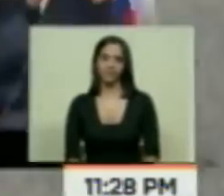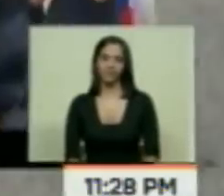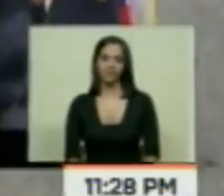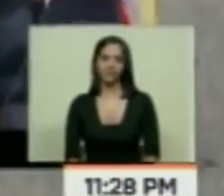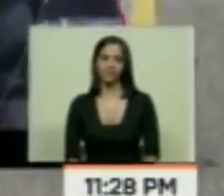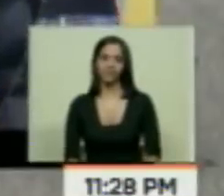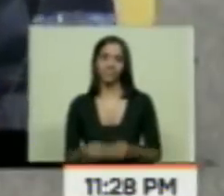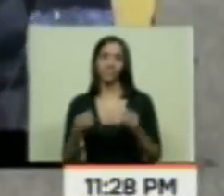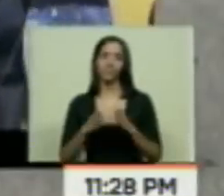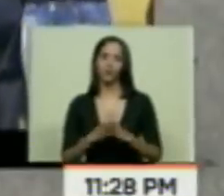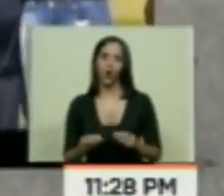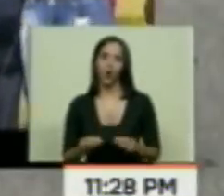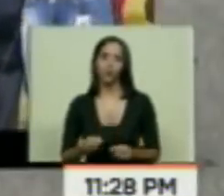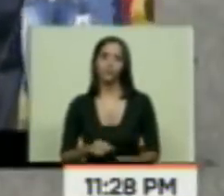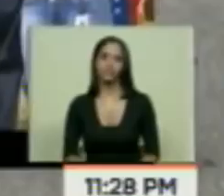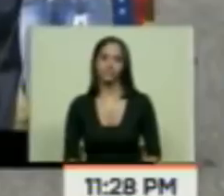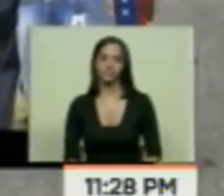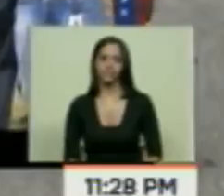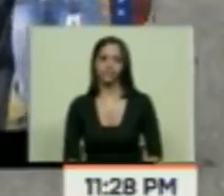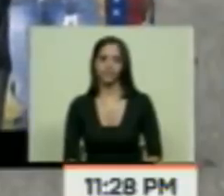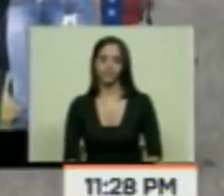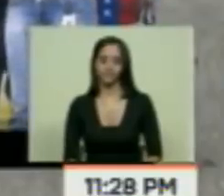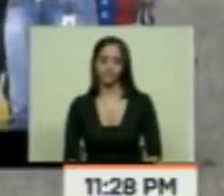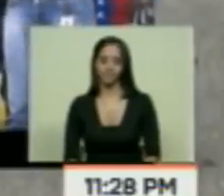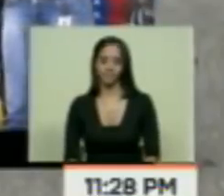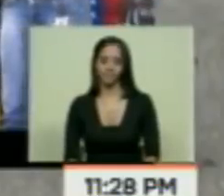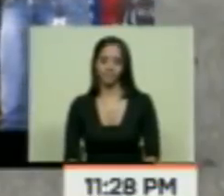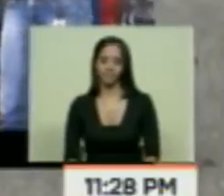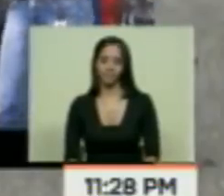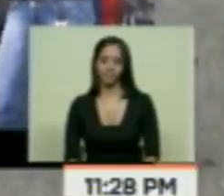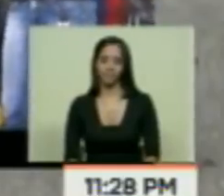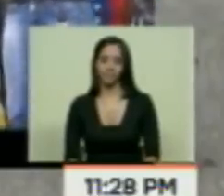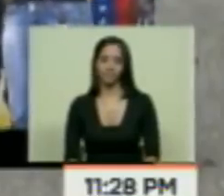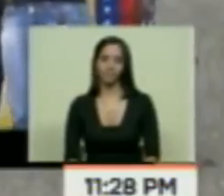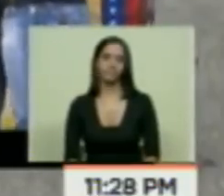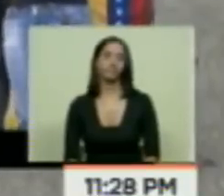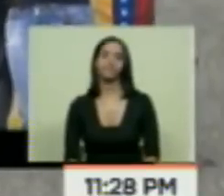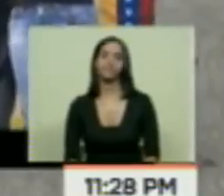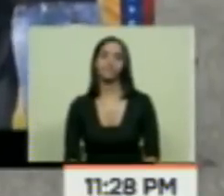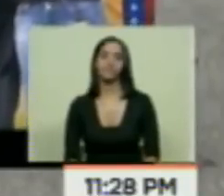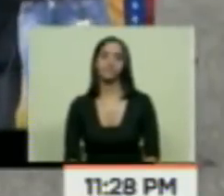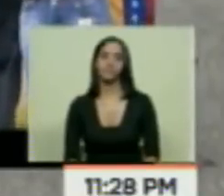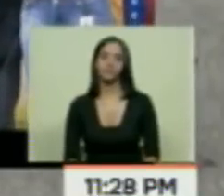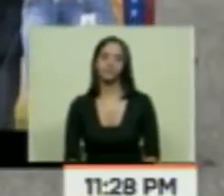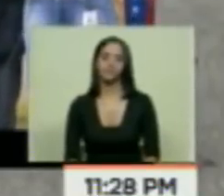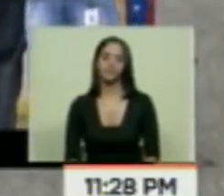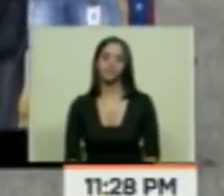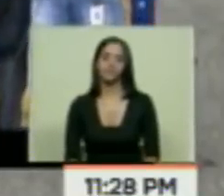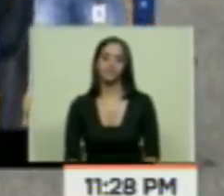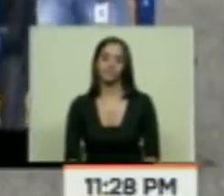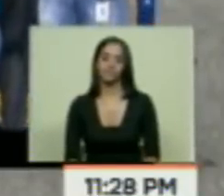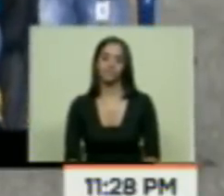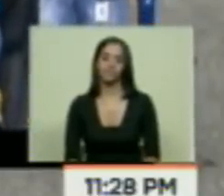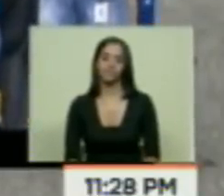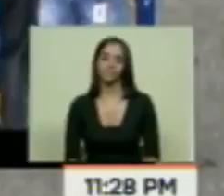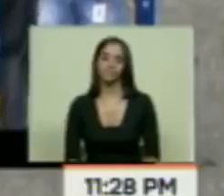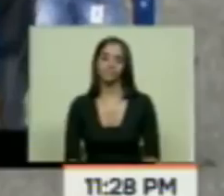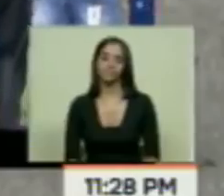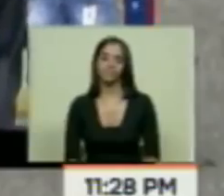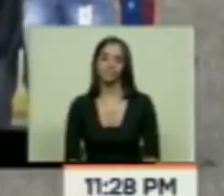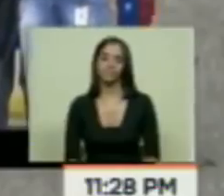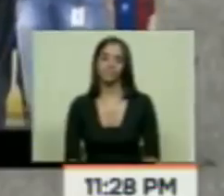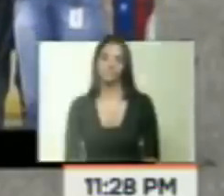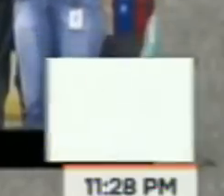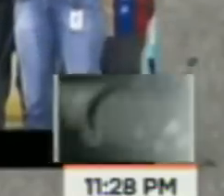Todos nosotros en la lucha por la lengua de señas, en nuestro Día Internacional de las Personas Sordas, demos gracias que nos estamos pidiendo y